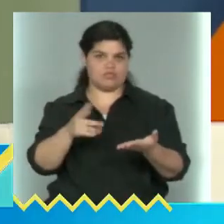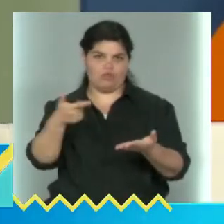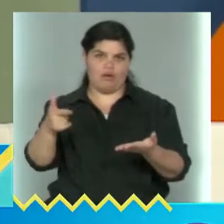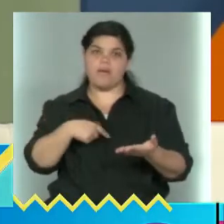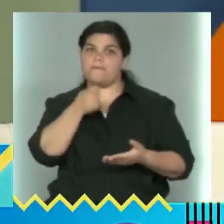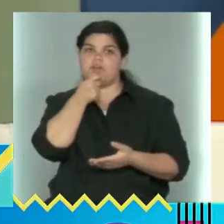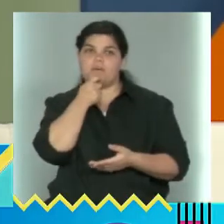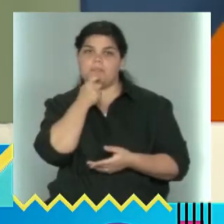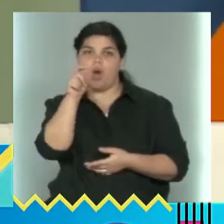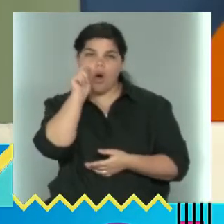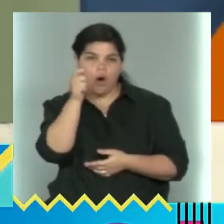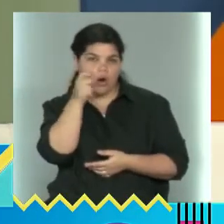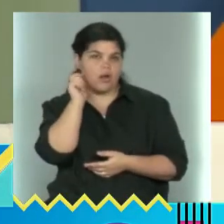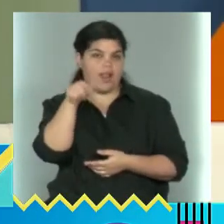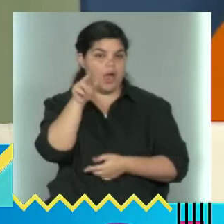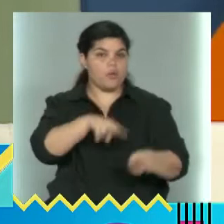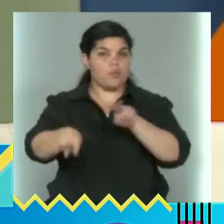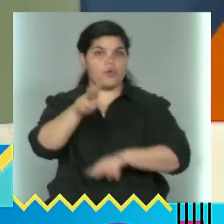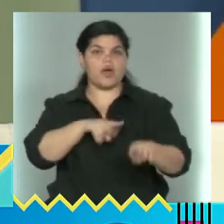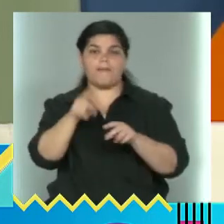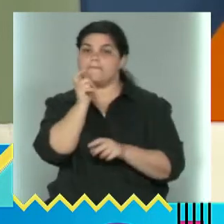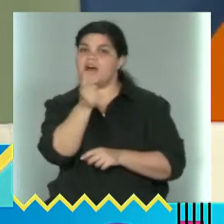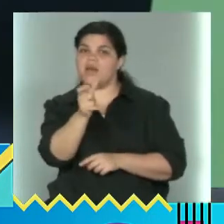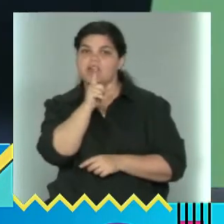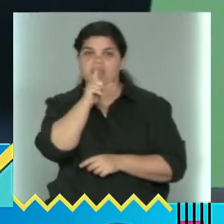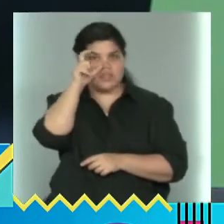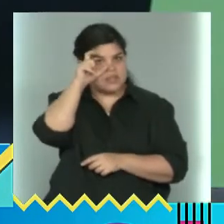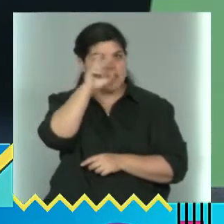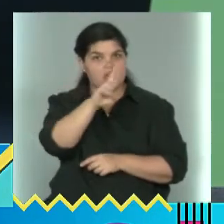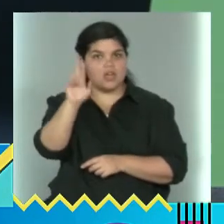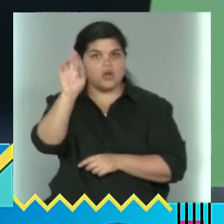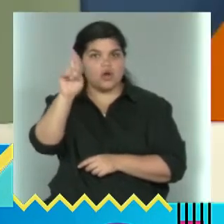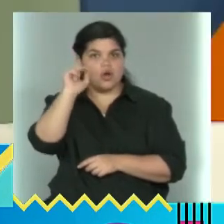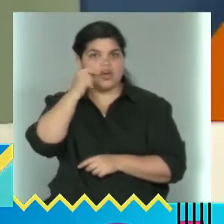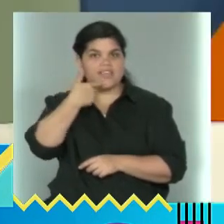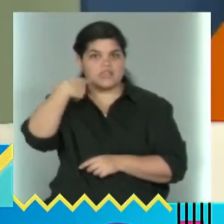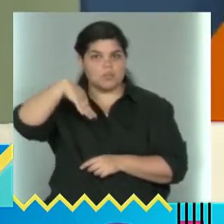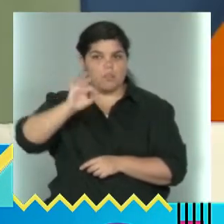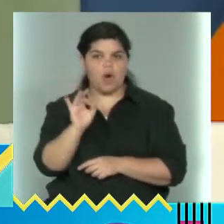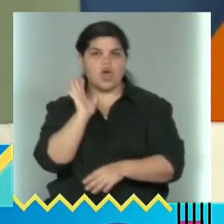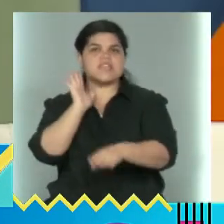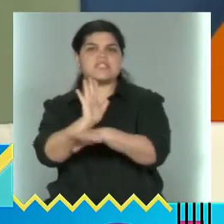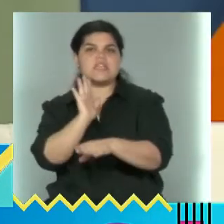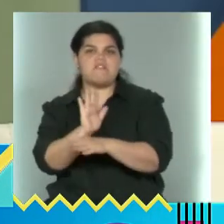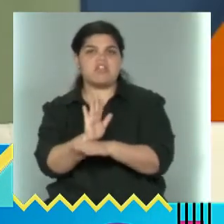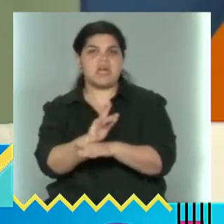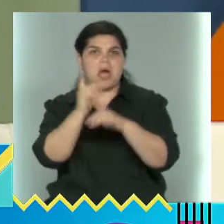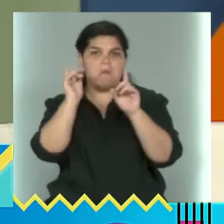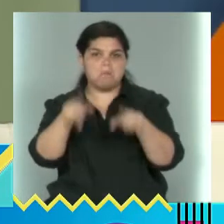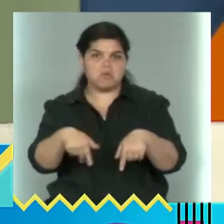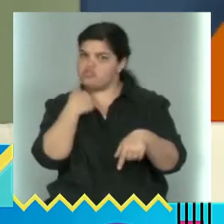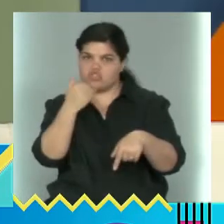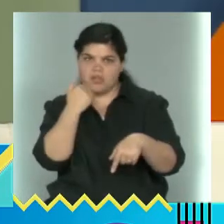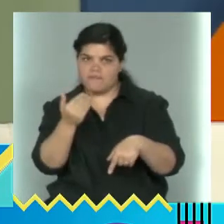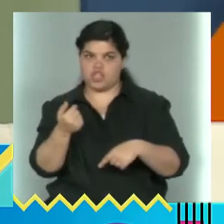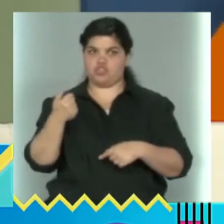googlean terrorismo, hay escritos sobre la no existencia de una definición, porque bueno, lo que yo hago no es